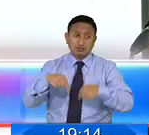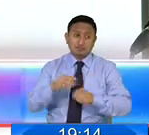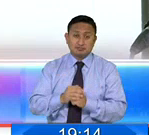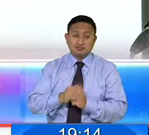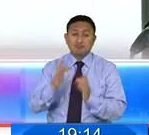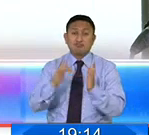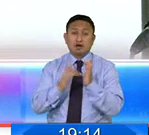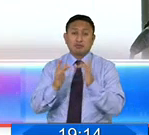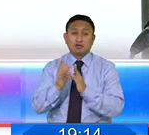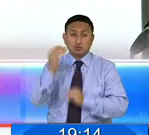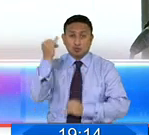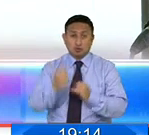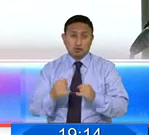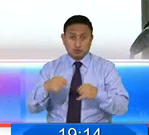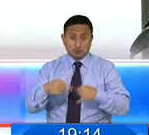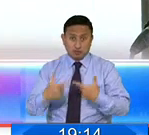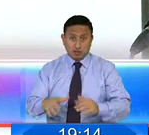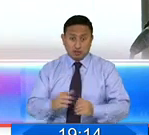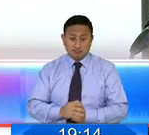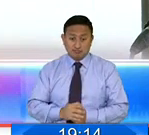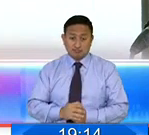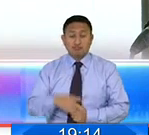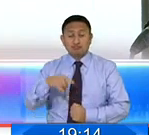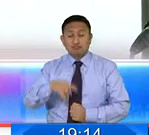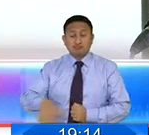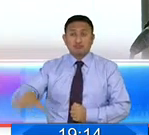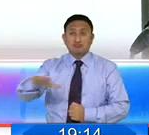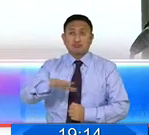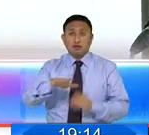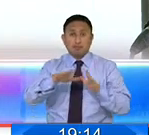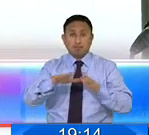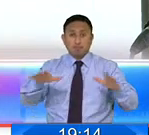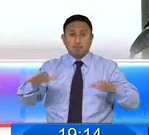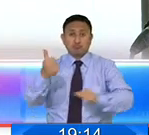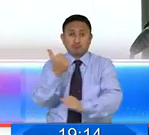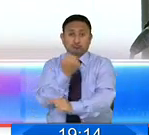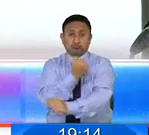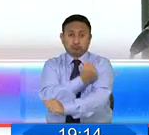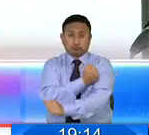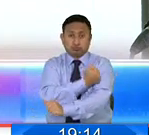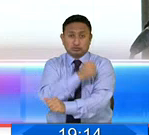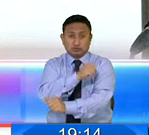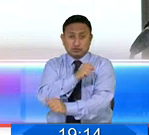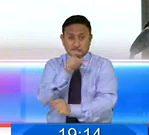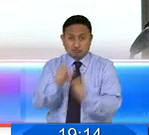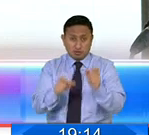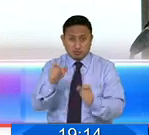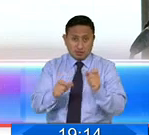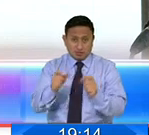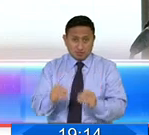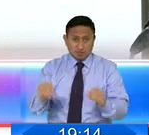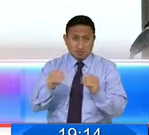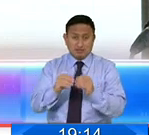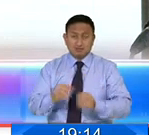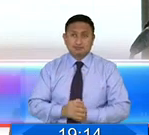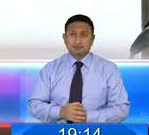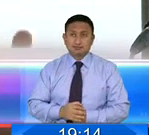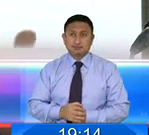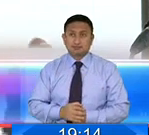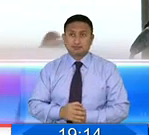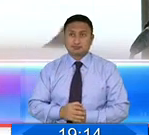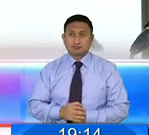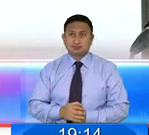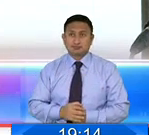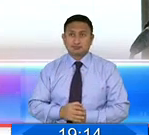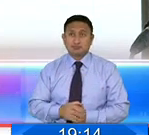de abril podríamos estar ya haciendo una cobertura mucho más amplia de la población en su conjunto, tomando en cuenta ya aquellos que